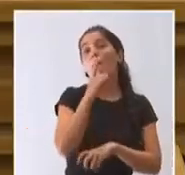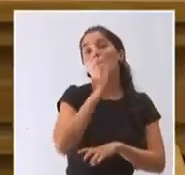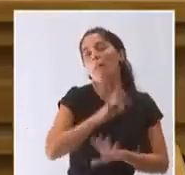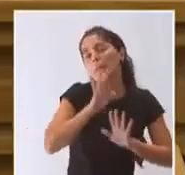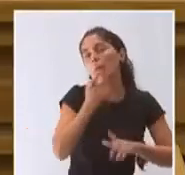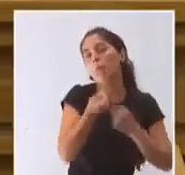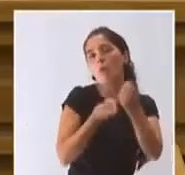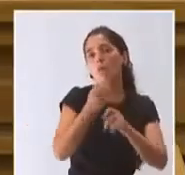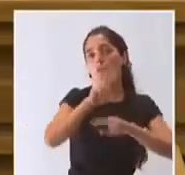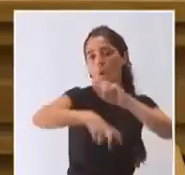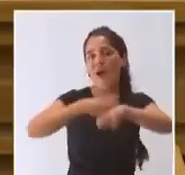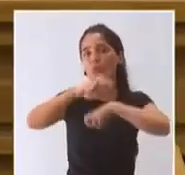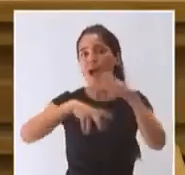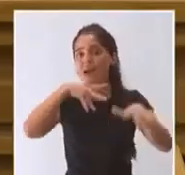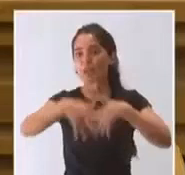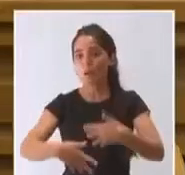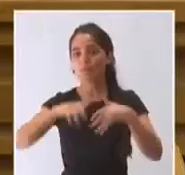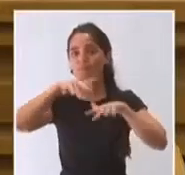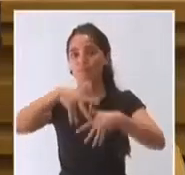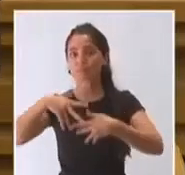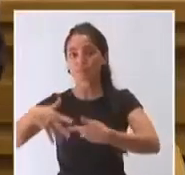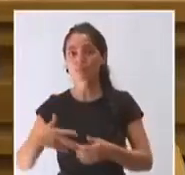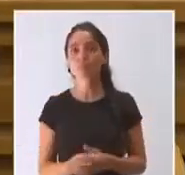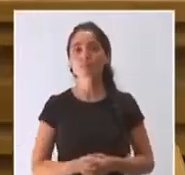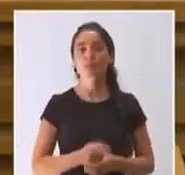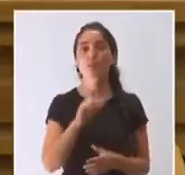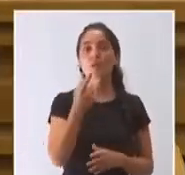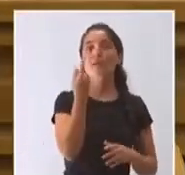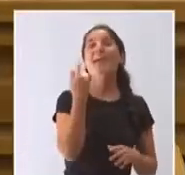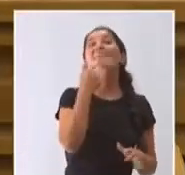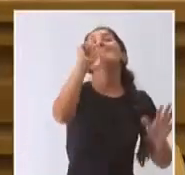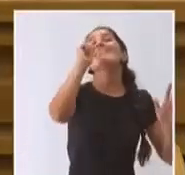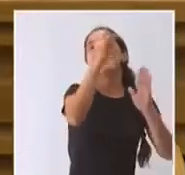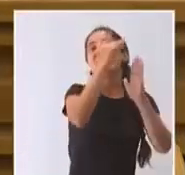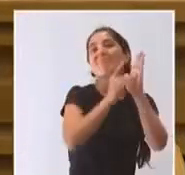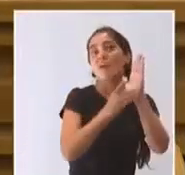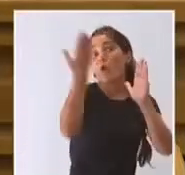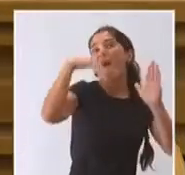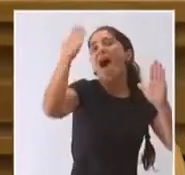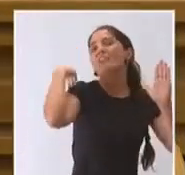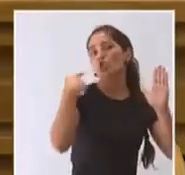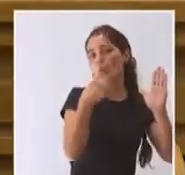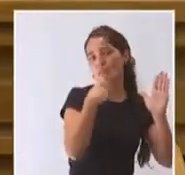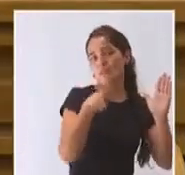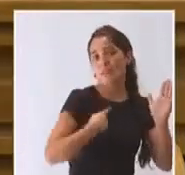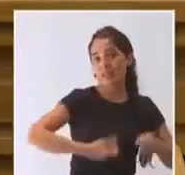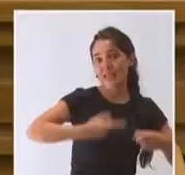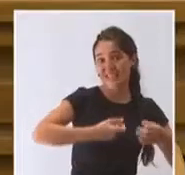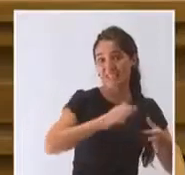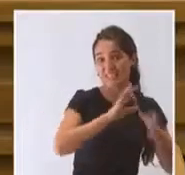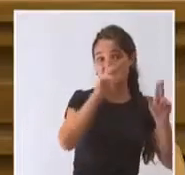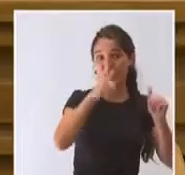que entre ese dato que nos dieron de lo que entonces se gastaba aquí en educación en sanidad y lo que hay ahora